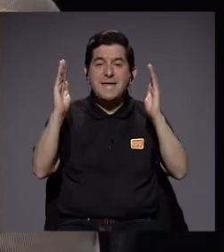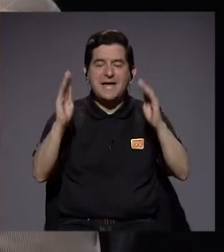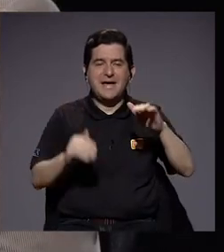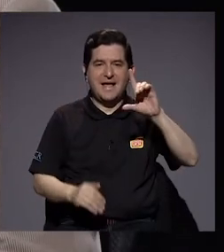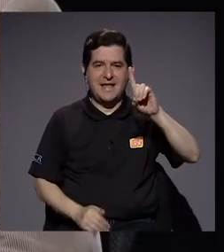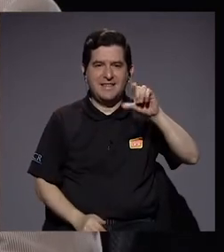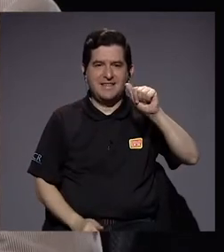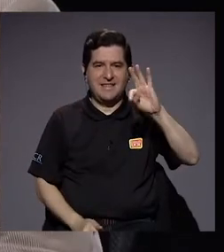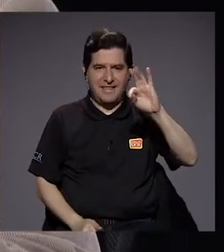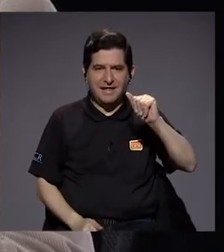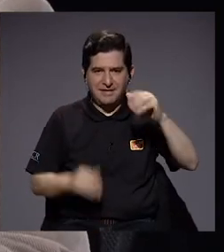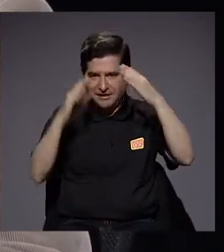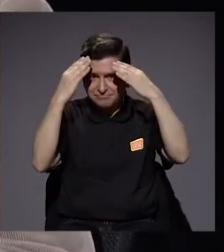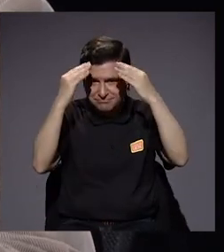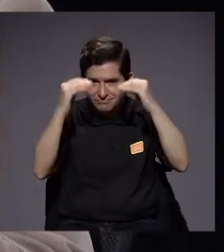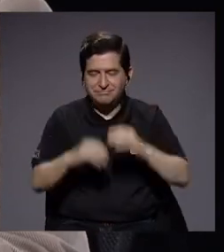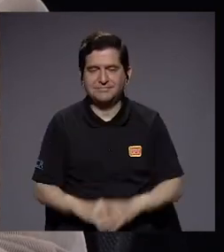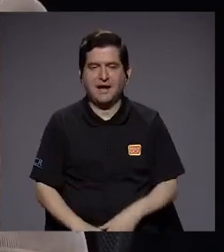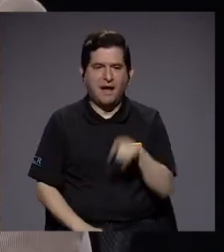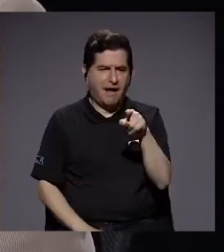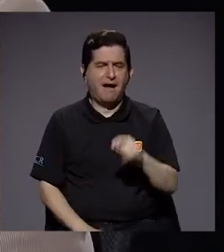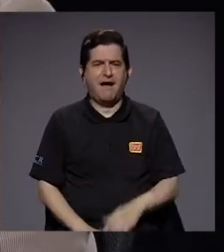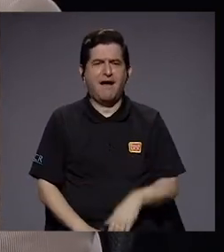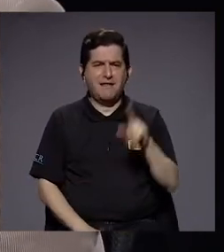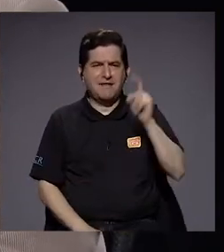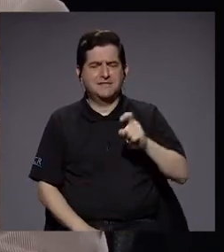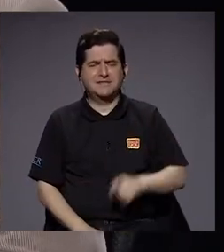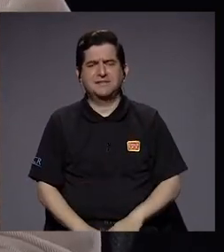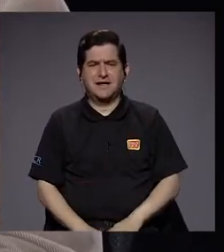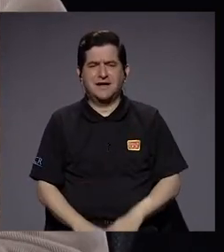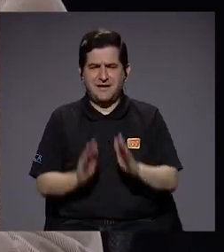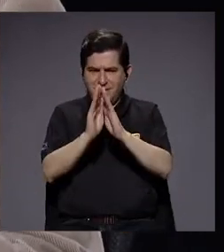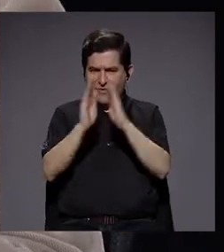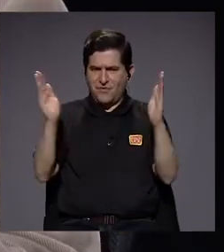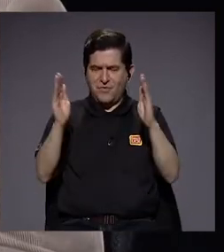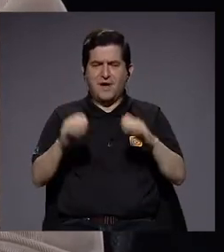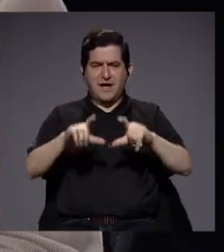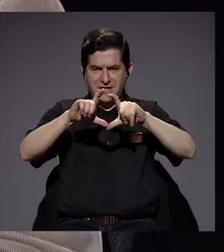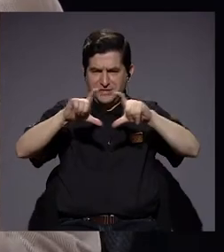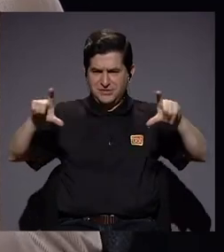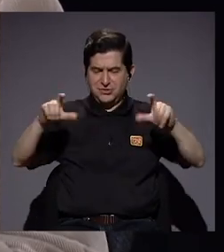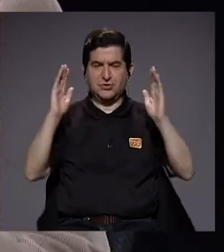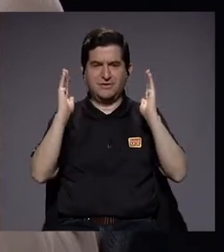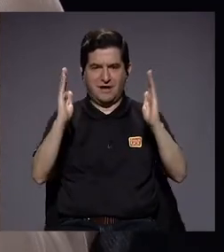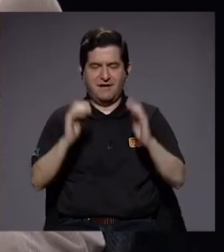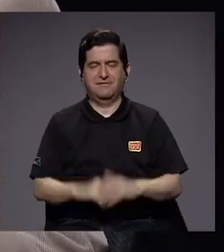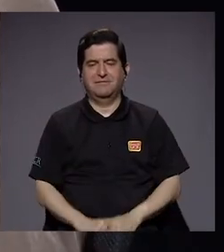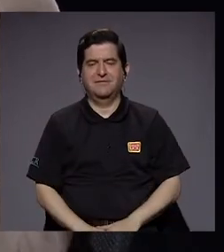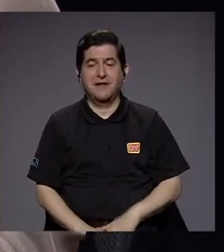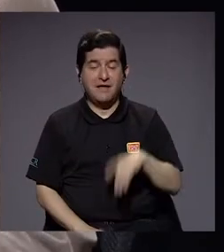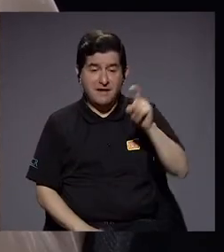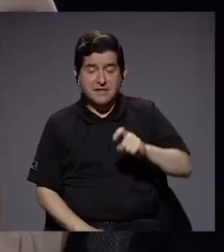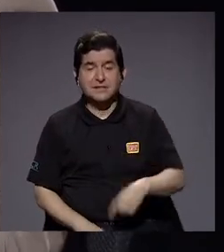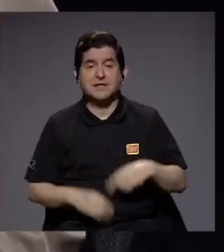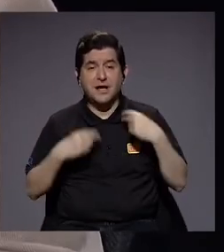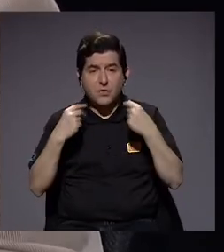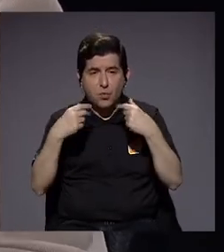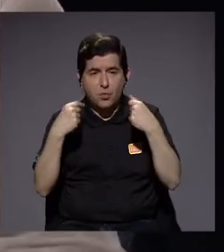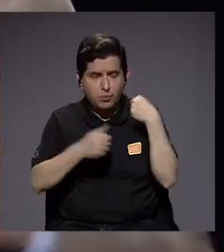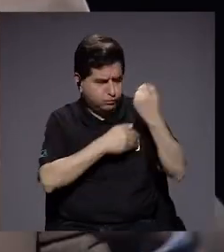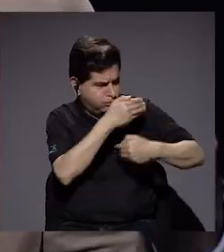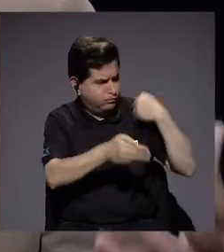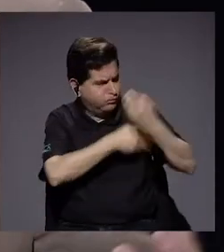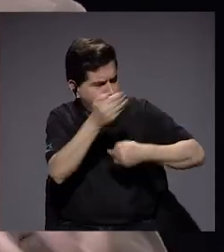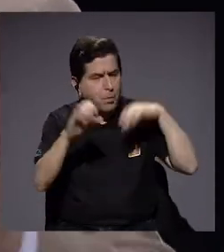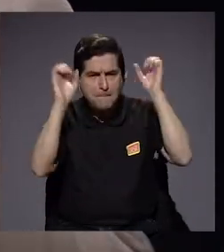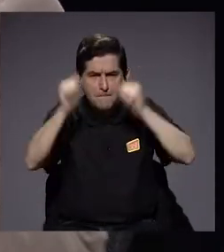de cosas requieren anchos de banda muy grandes. Entonces, por eso te digo que las redes tienen que ir evolucionando rápidamente para